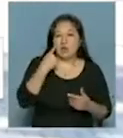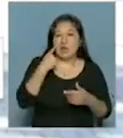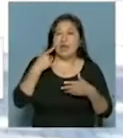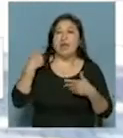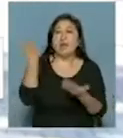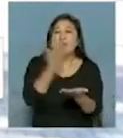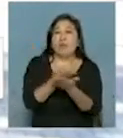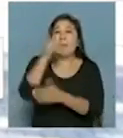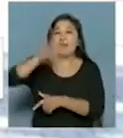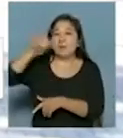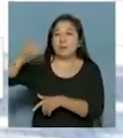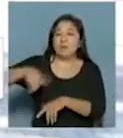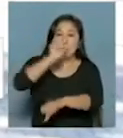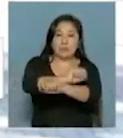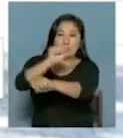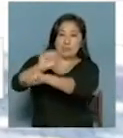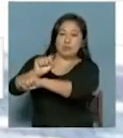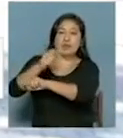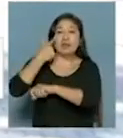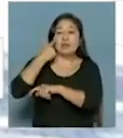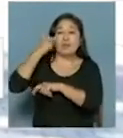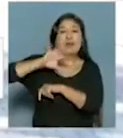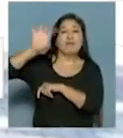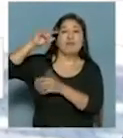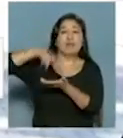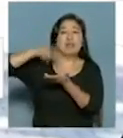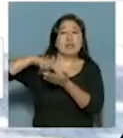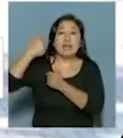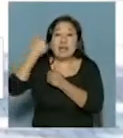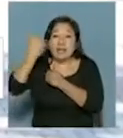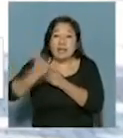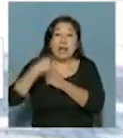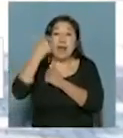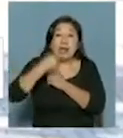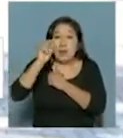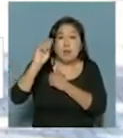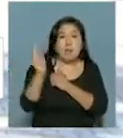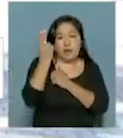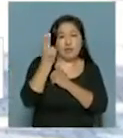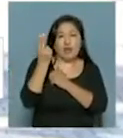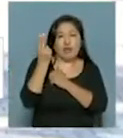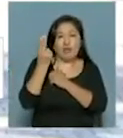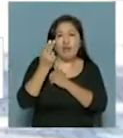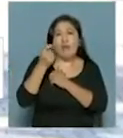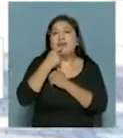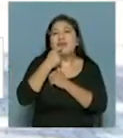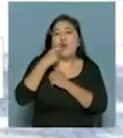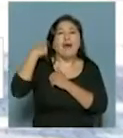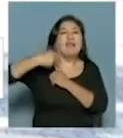comparendo de 2 personas residentes de la provincia de Salta, los cuales traían animales ya faenados de especies